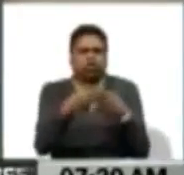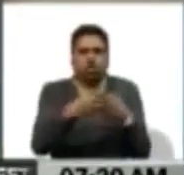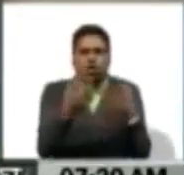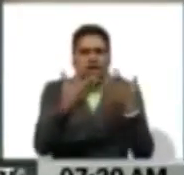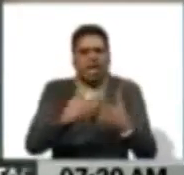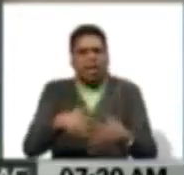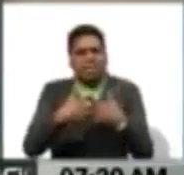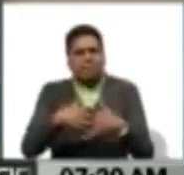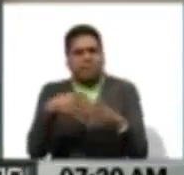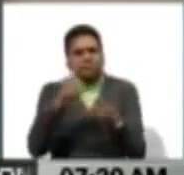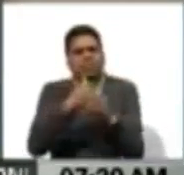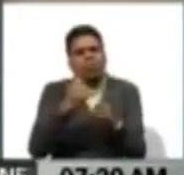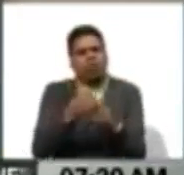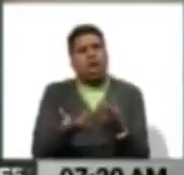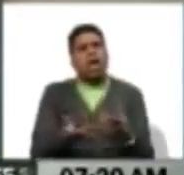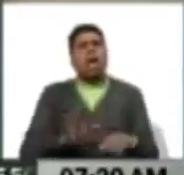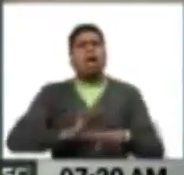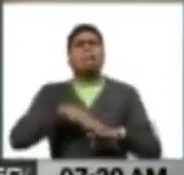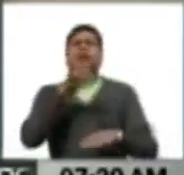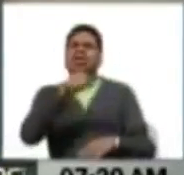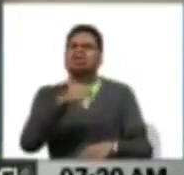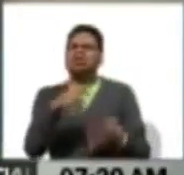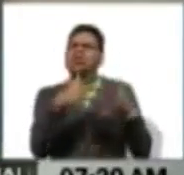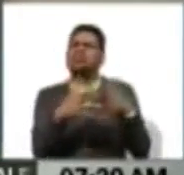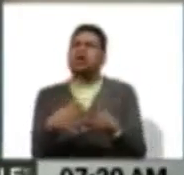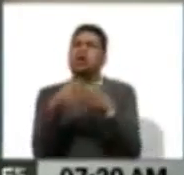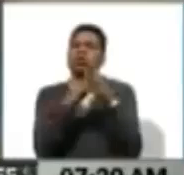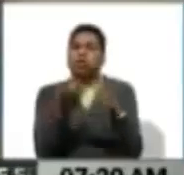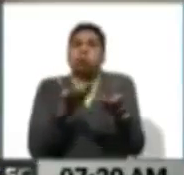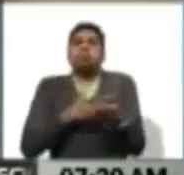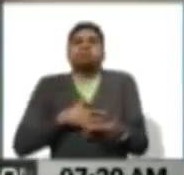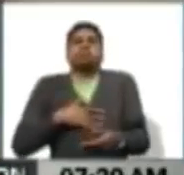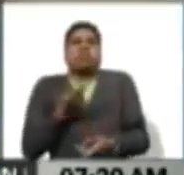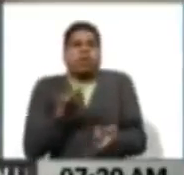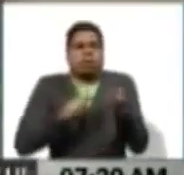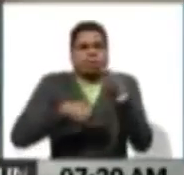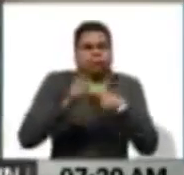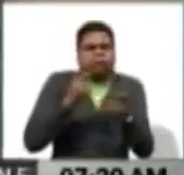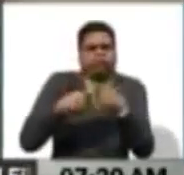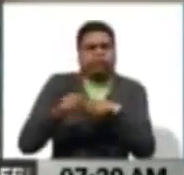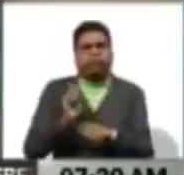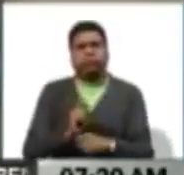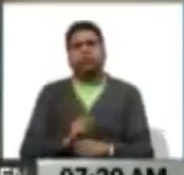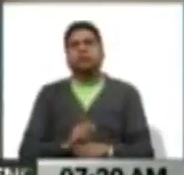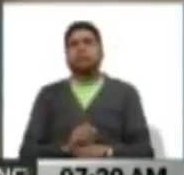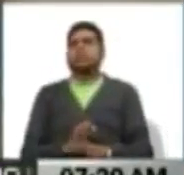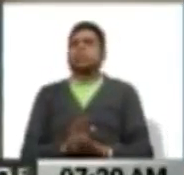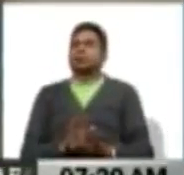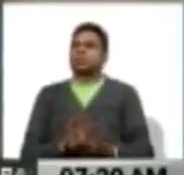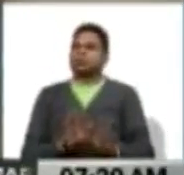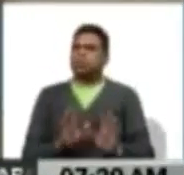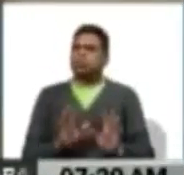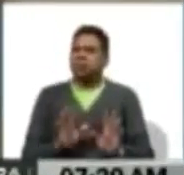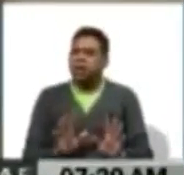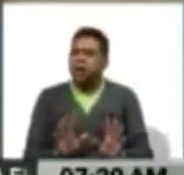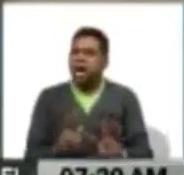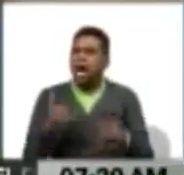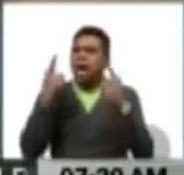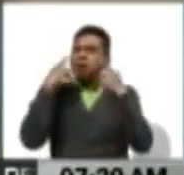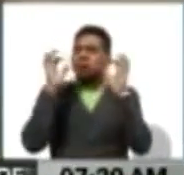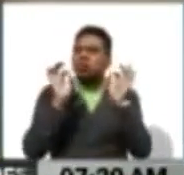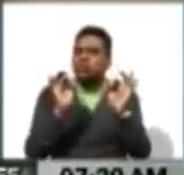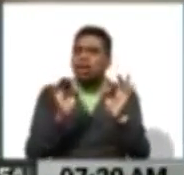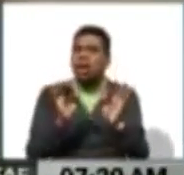Colombia, en diferentes países, y que tus productos desde Colombia se ubican en 20 países, en más de 20 países del mundo? Si